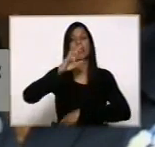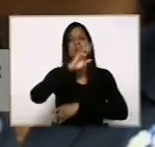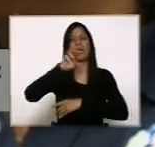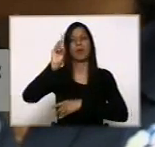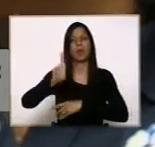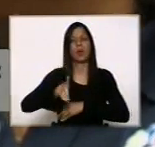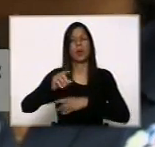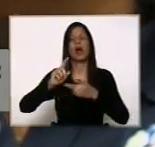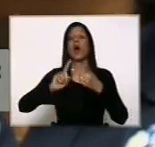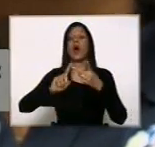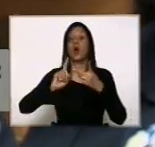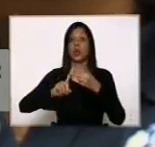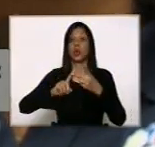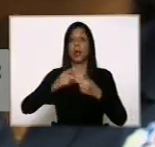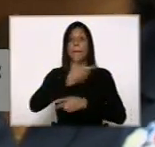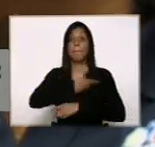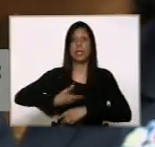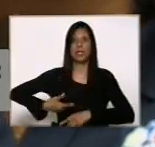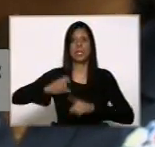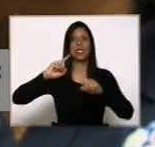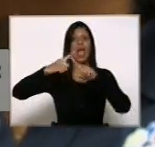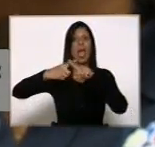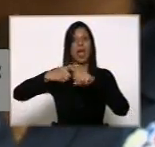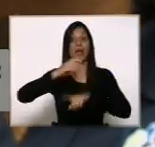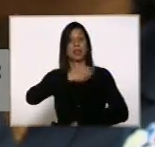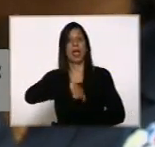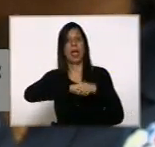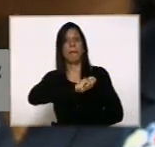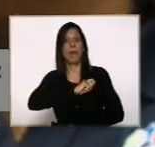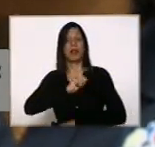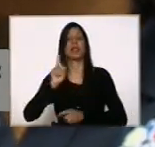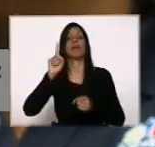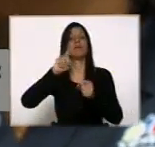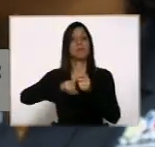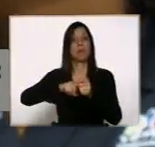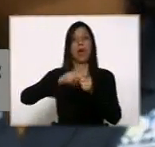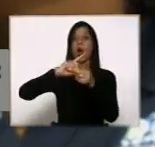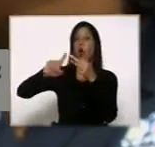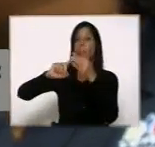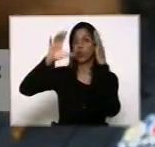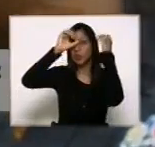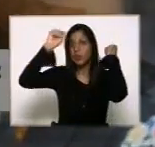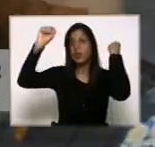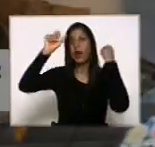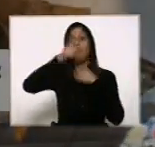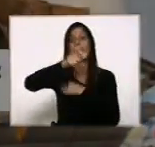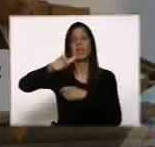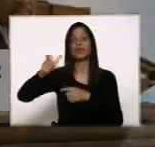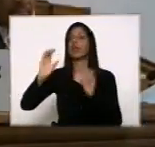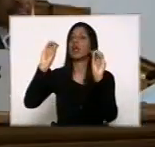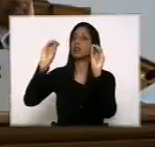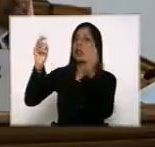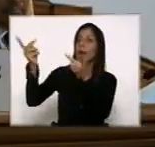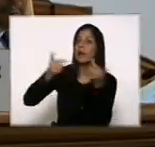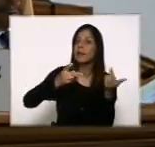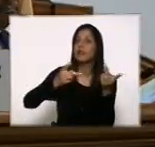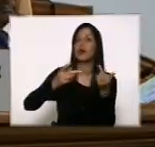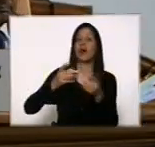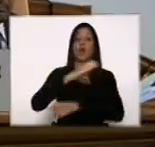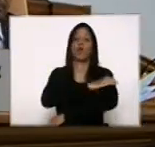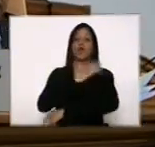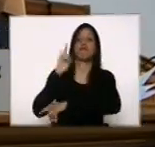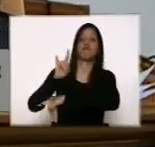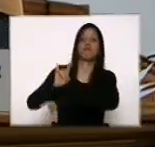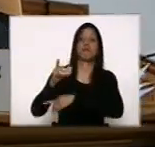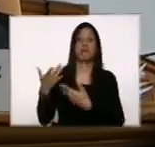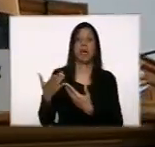el expresidente del Reino de España, José Luis Rodríguez Zapatero, y cancilleres de distintos países. Considerando que